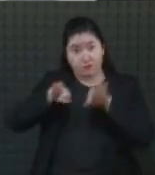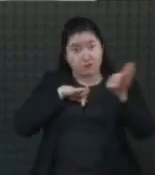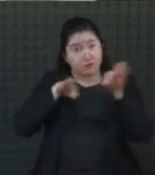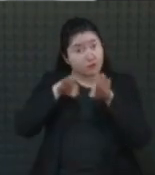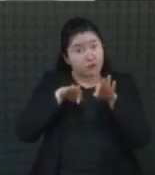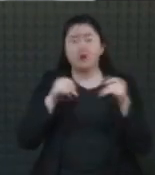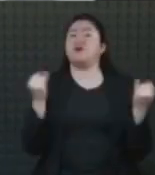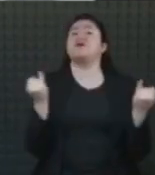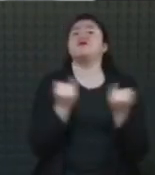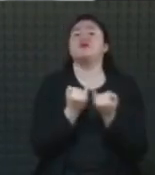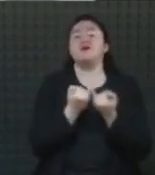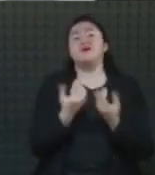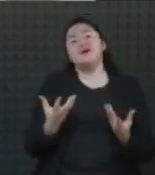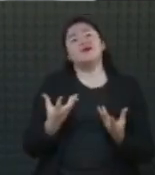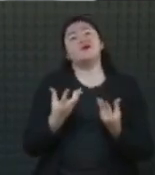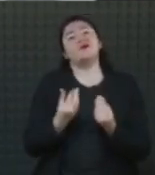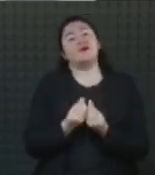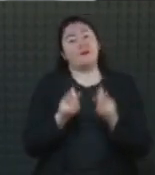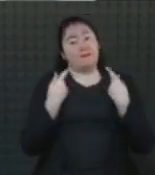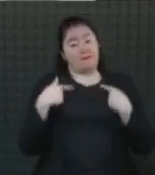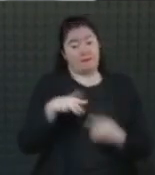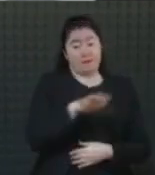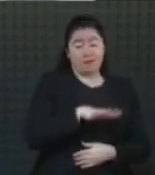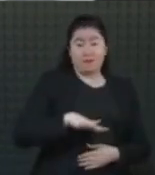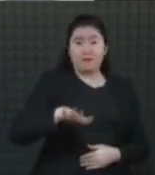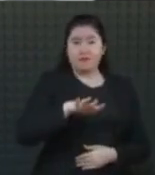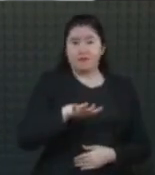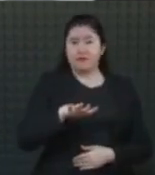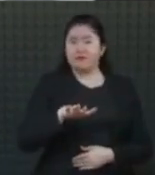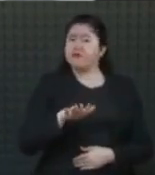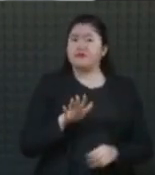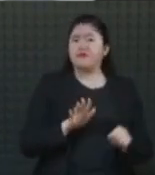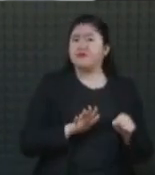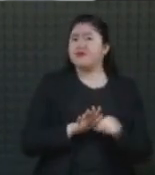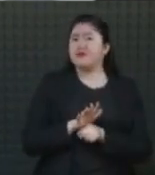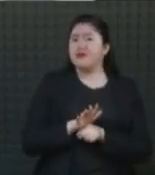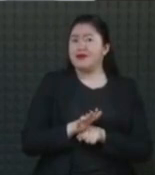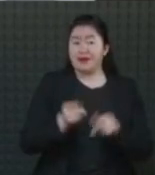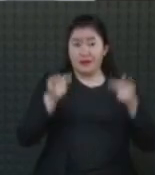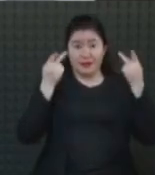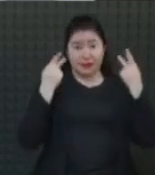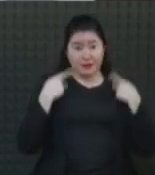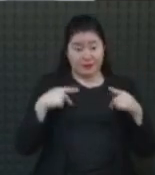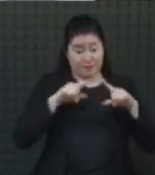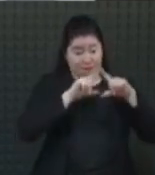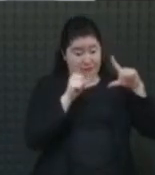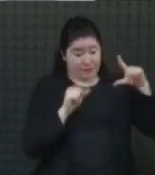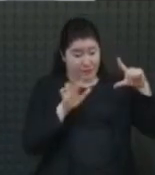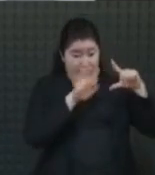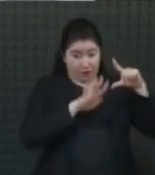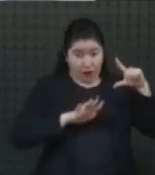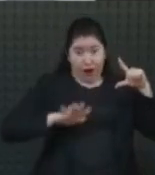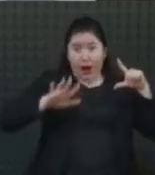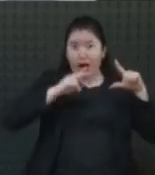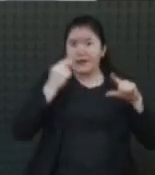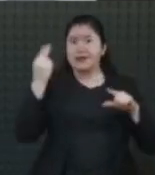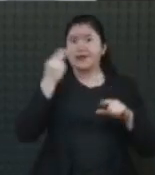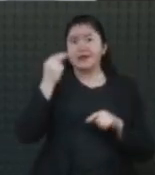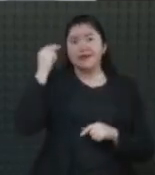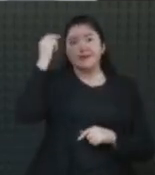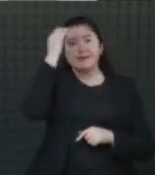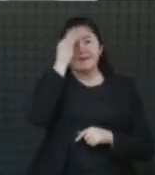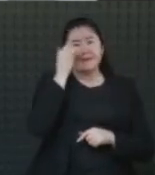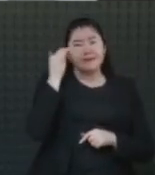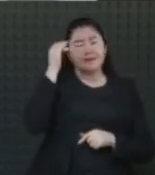como ciudadanos, de transformar las conciencias de los habitantes de nuestro país. Y eso fue en realidad lo que pasó en